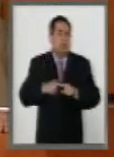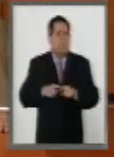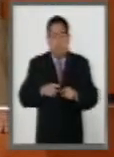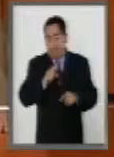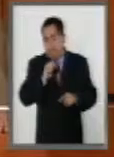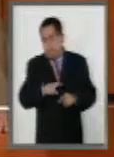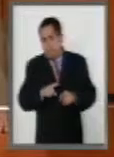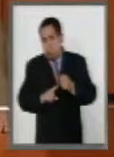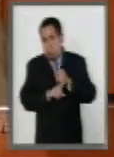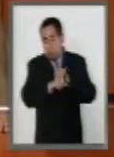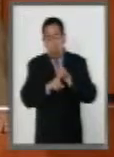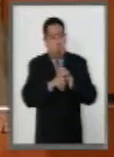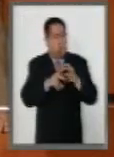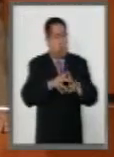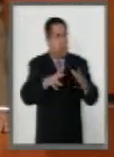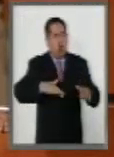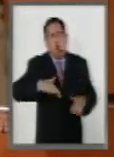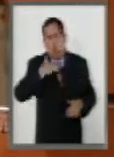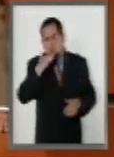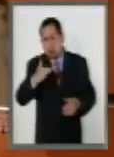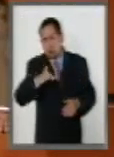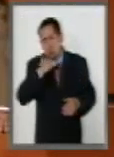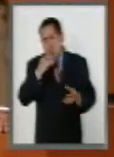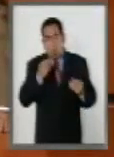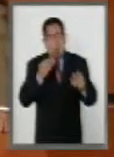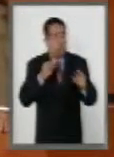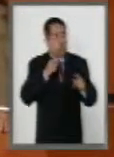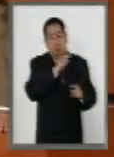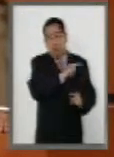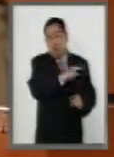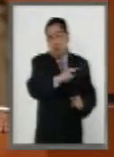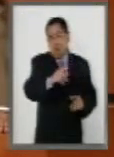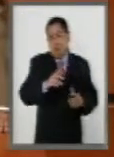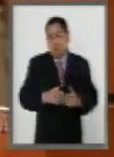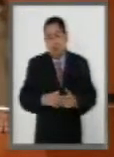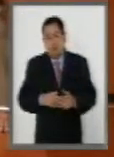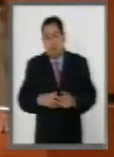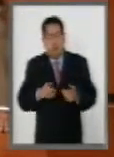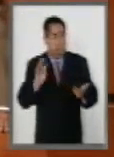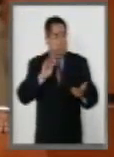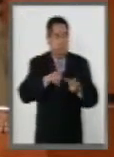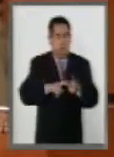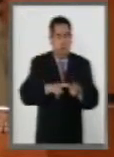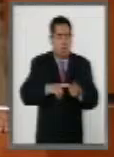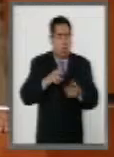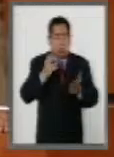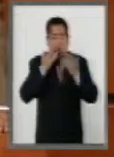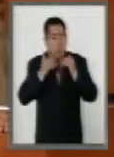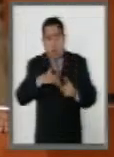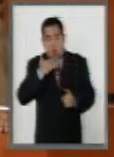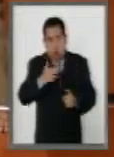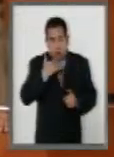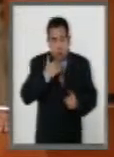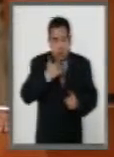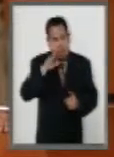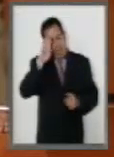problema gravísimo de la corrupción. Si no, el Chapo Guzmán no se hubiese